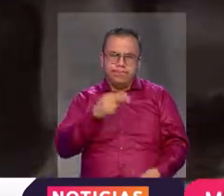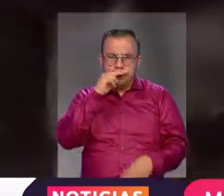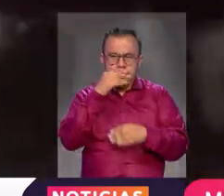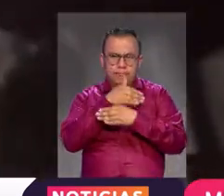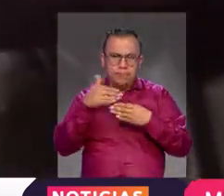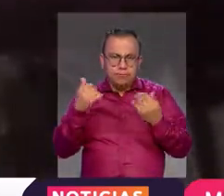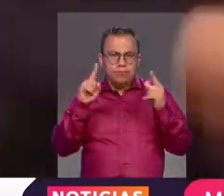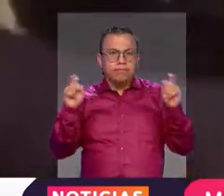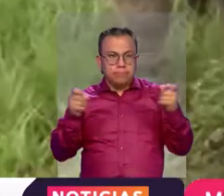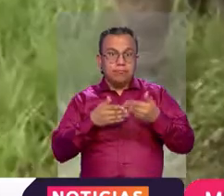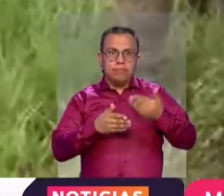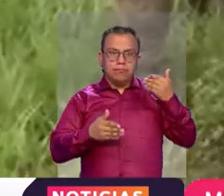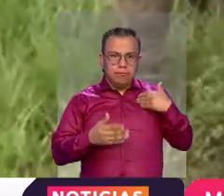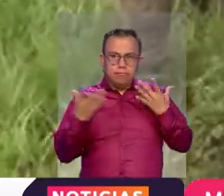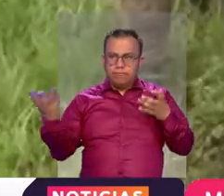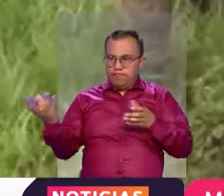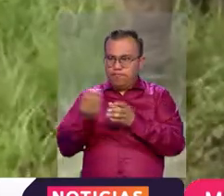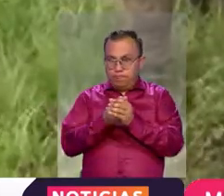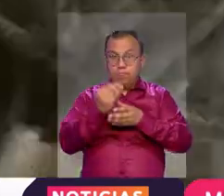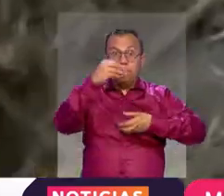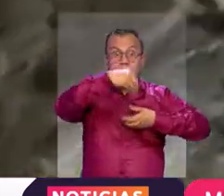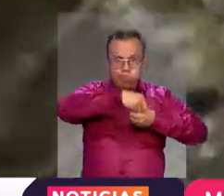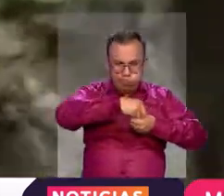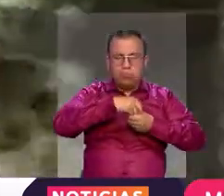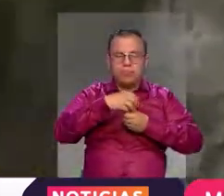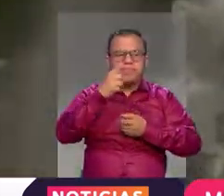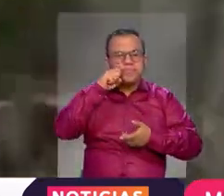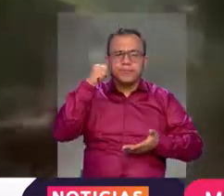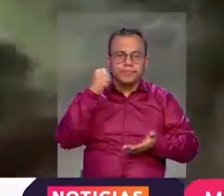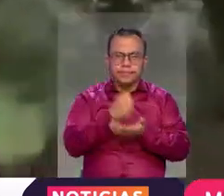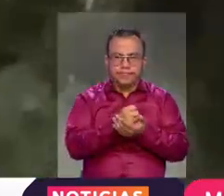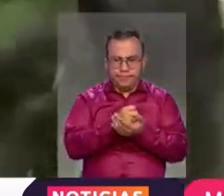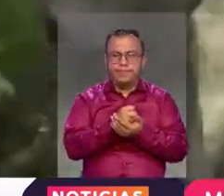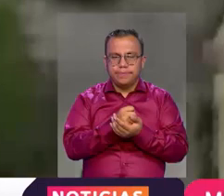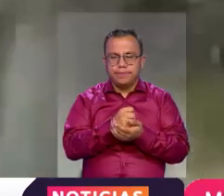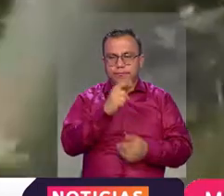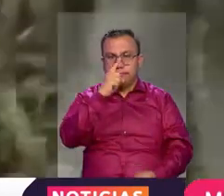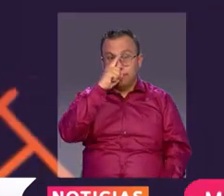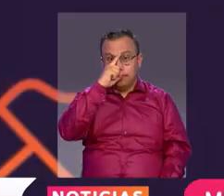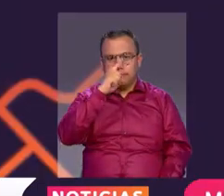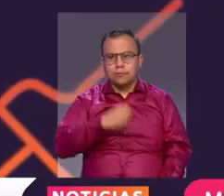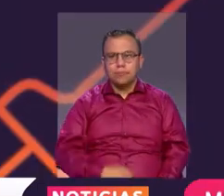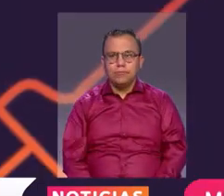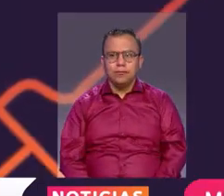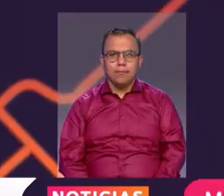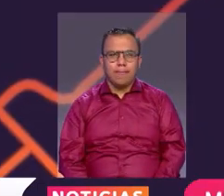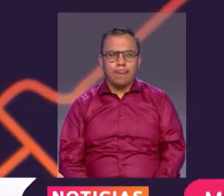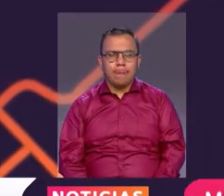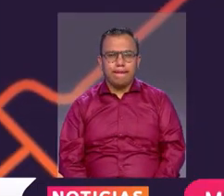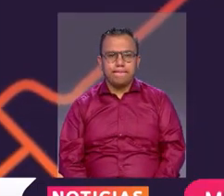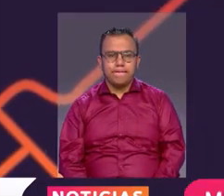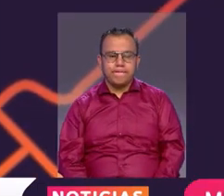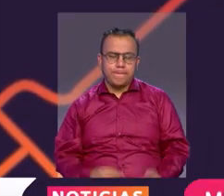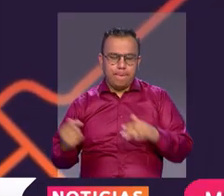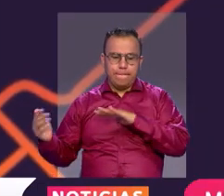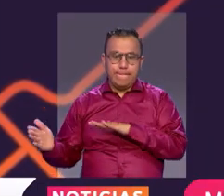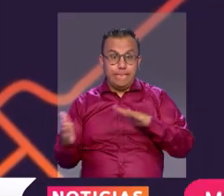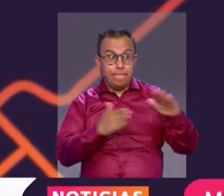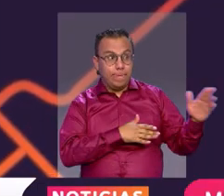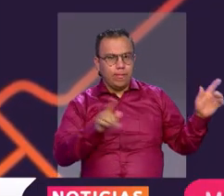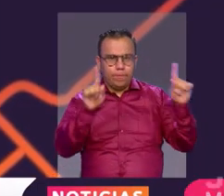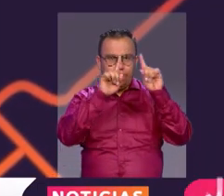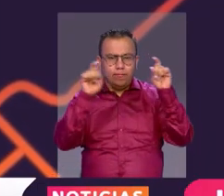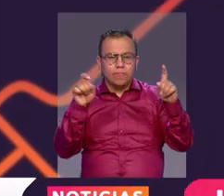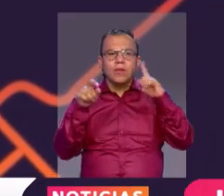niños que habían sido incorporados a esas organizaciones de manera forzosa. Y también de otros